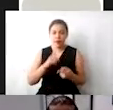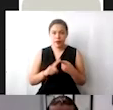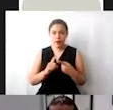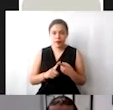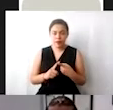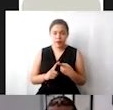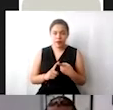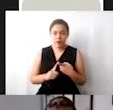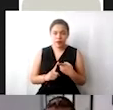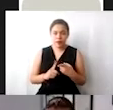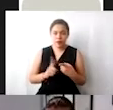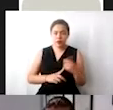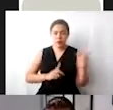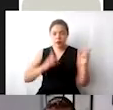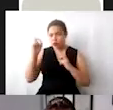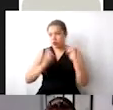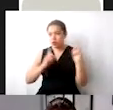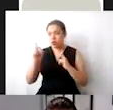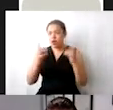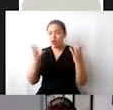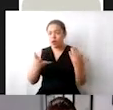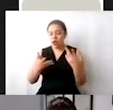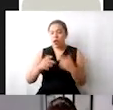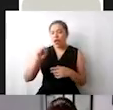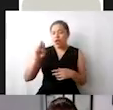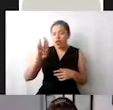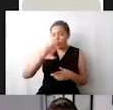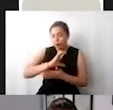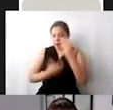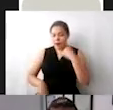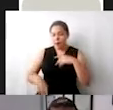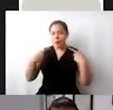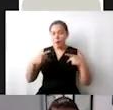la primera duda es, bueno, se prohíbe la subcontratación de personal,